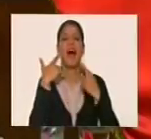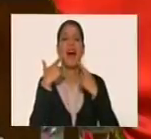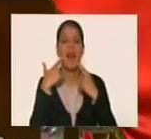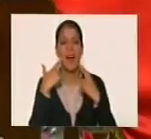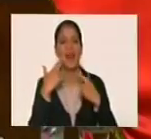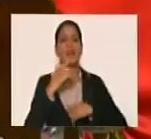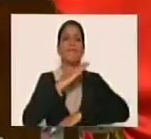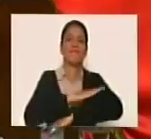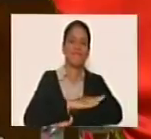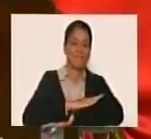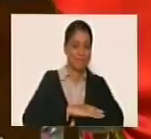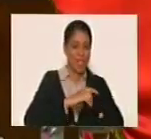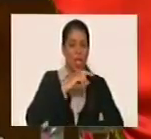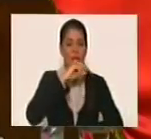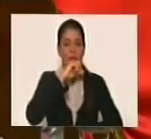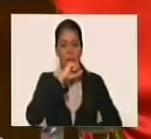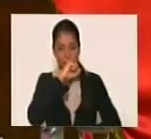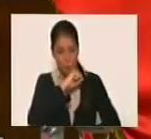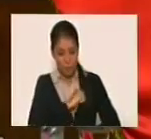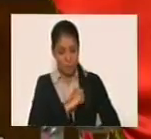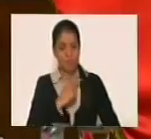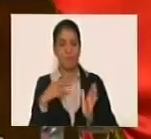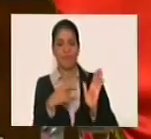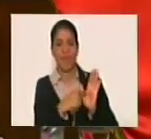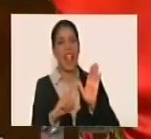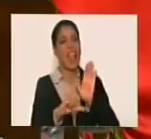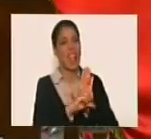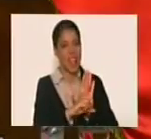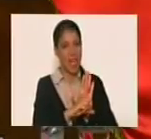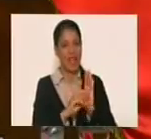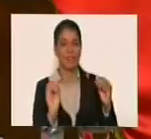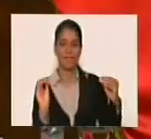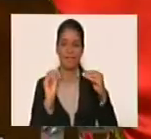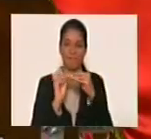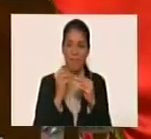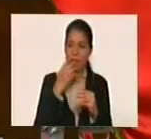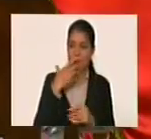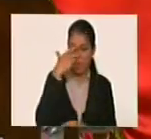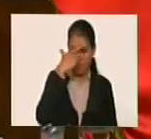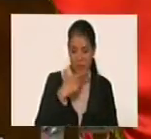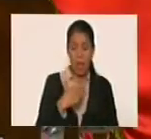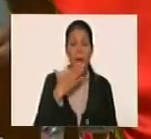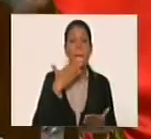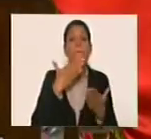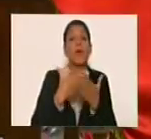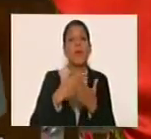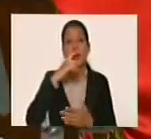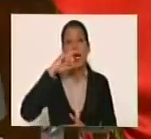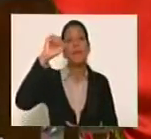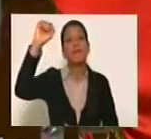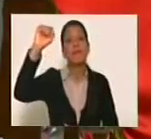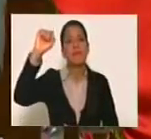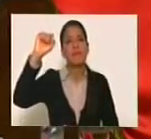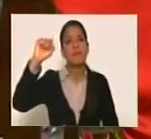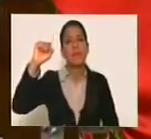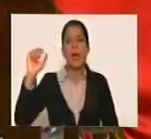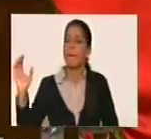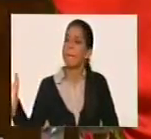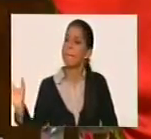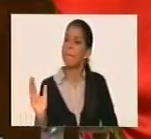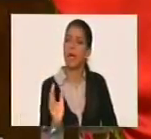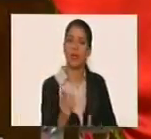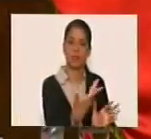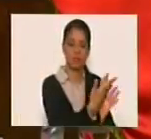representado en esta ley que él nos trajo como propuesta, que la trajo no solamente cuando vino aquí a traernos la